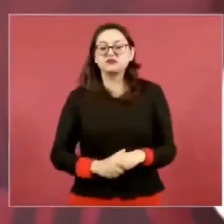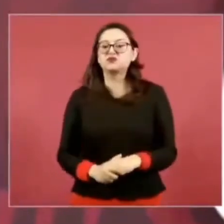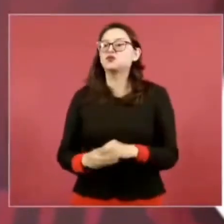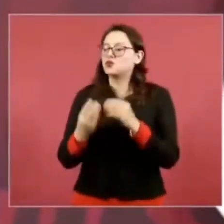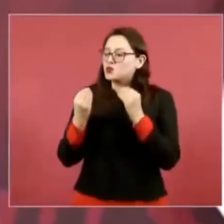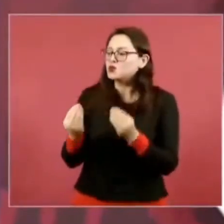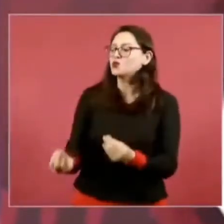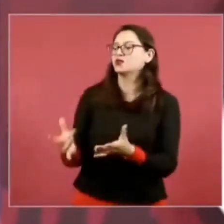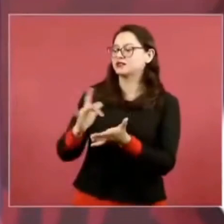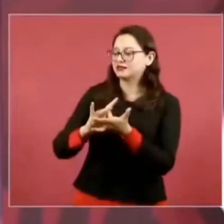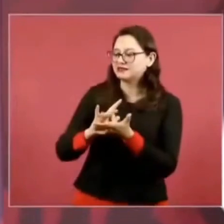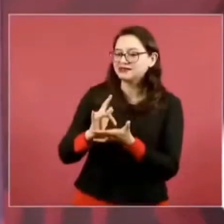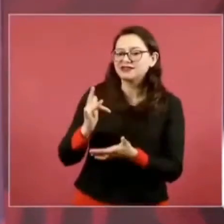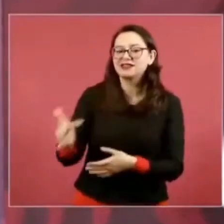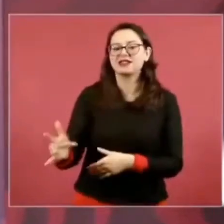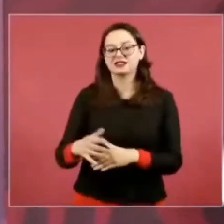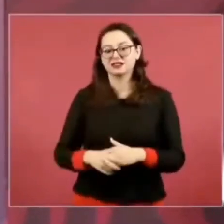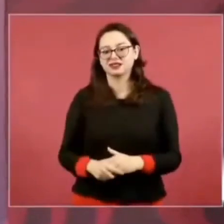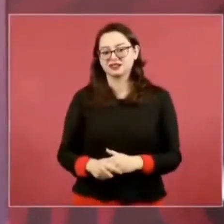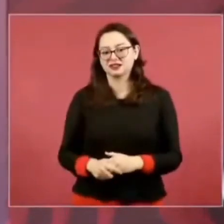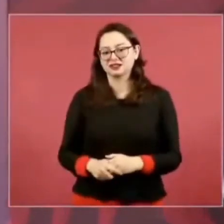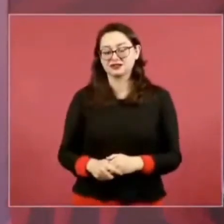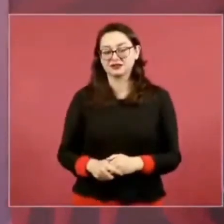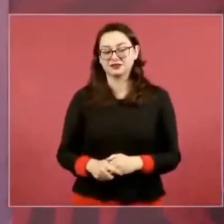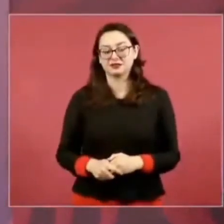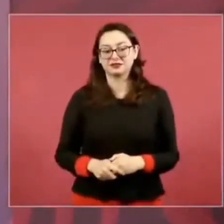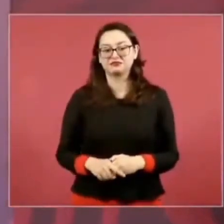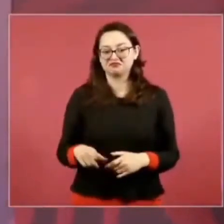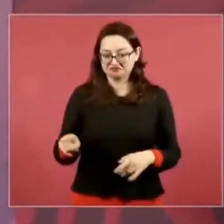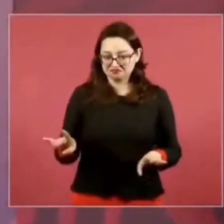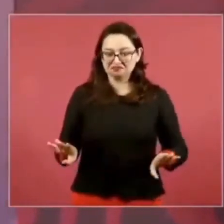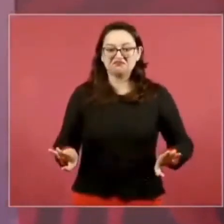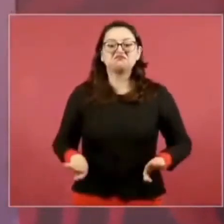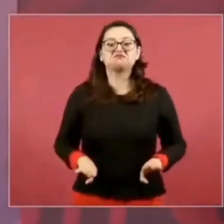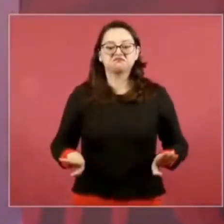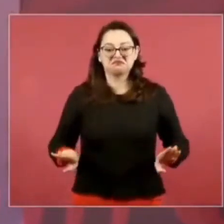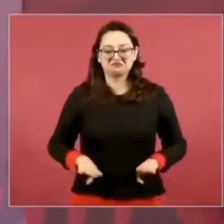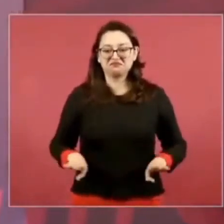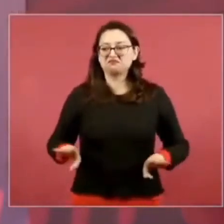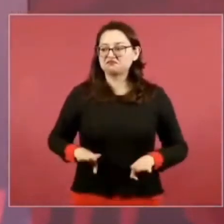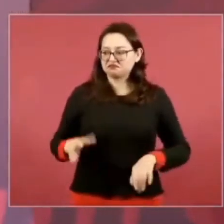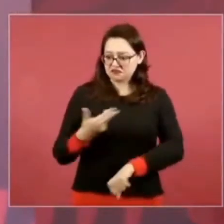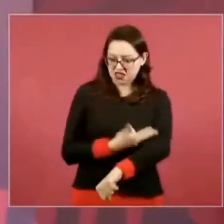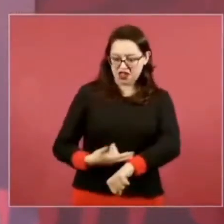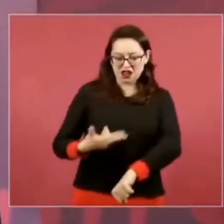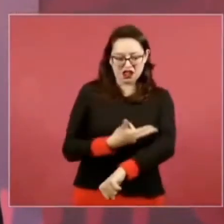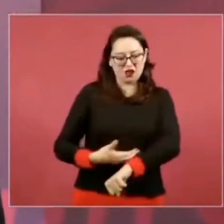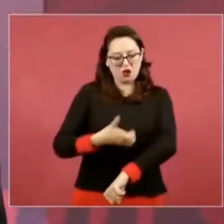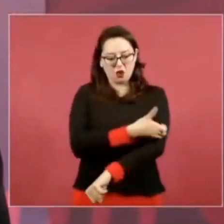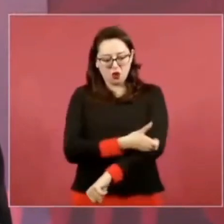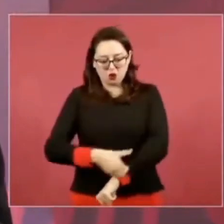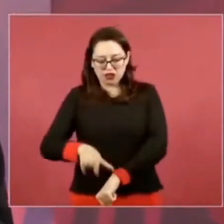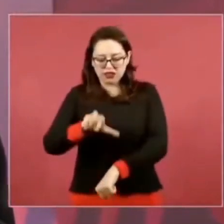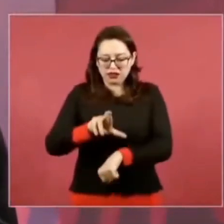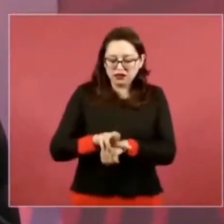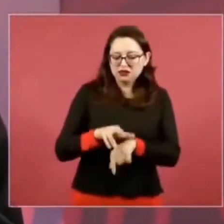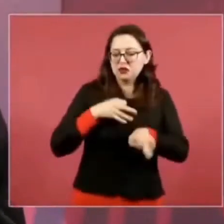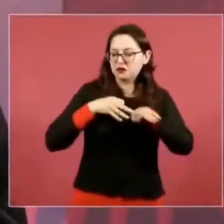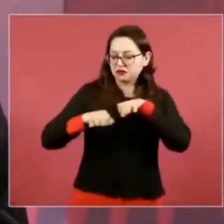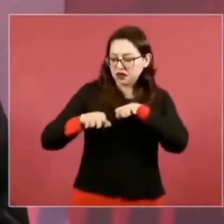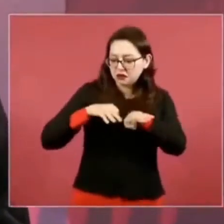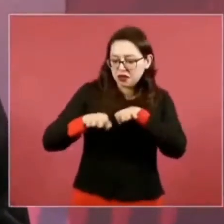Gracias a su coordinación, a su